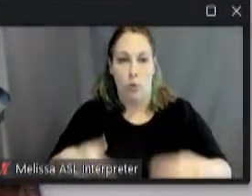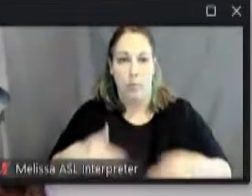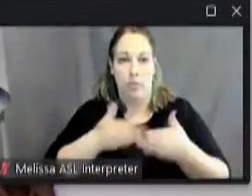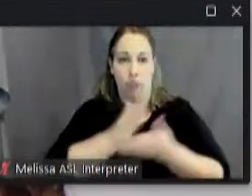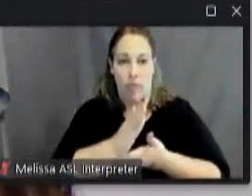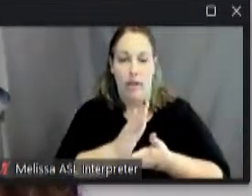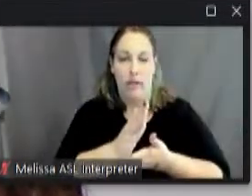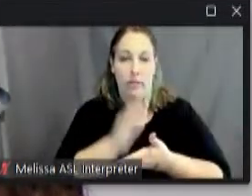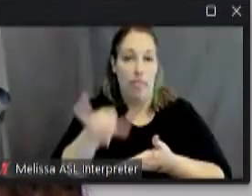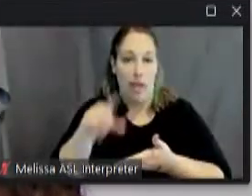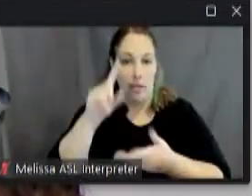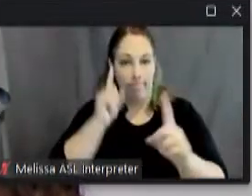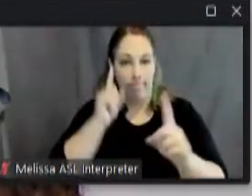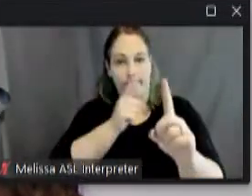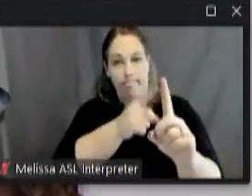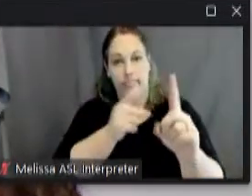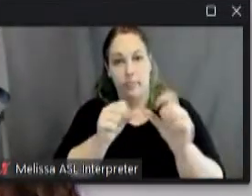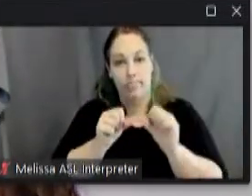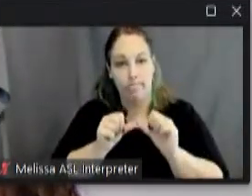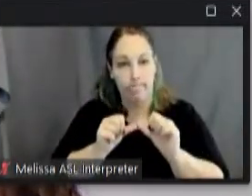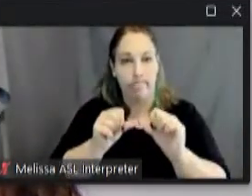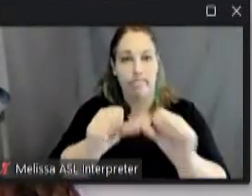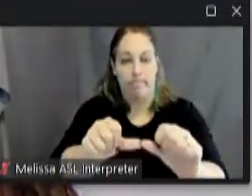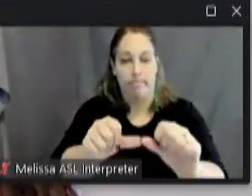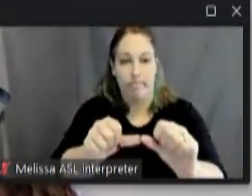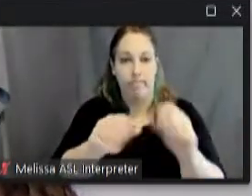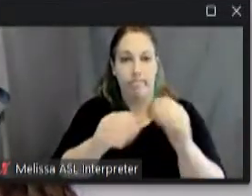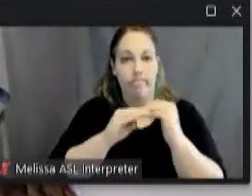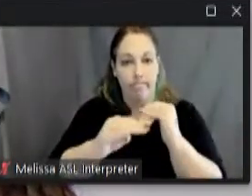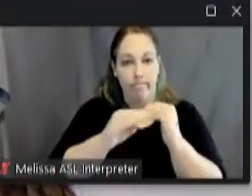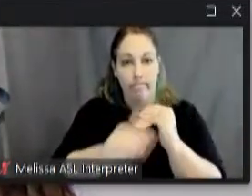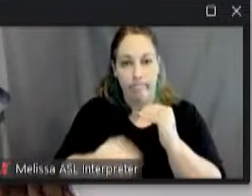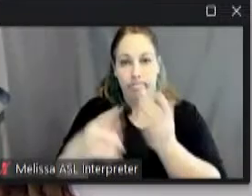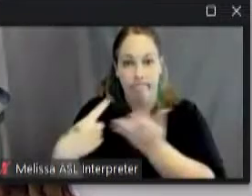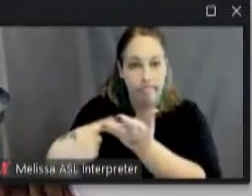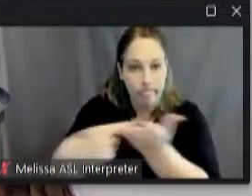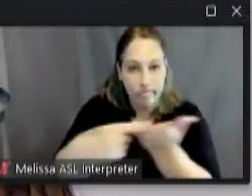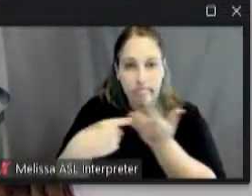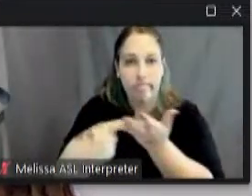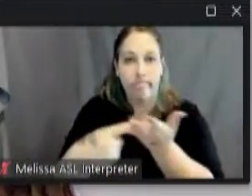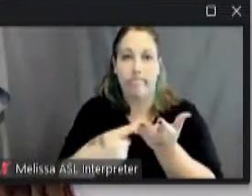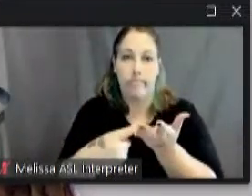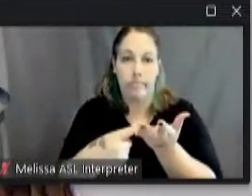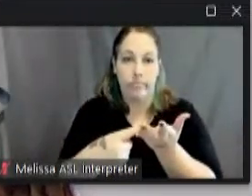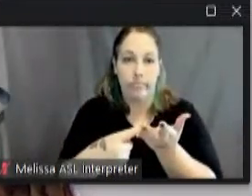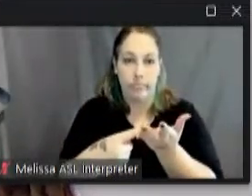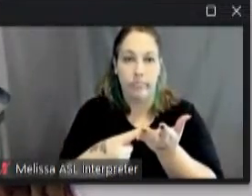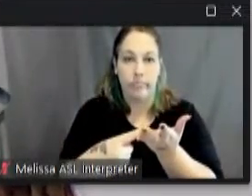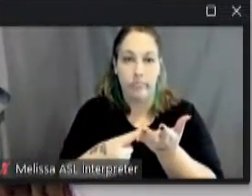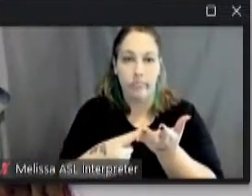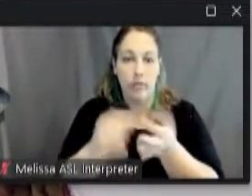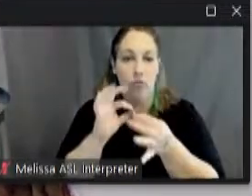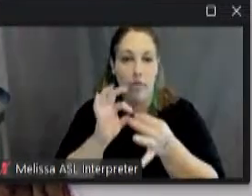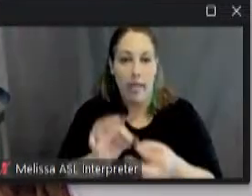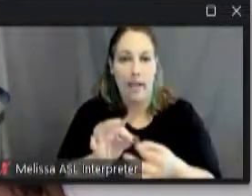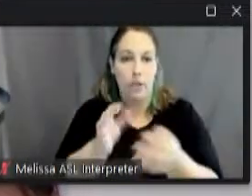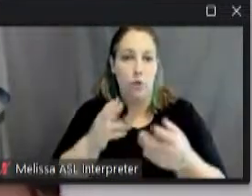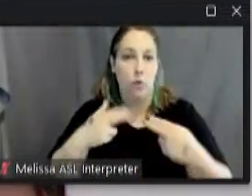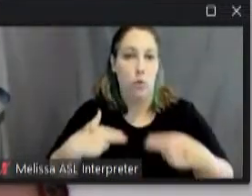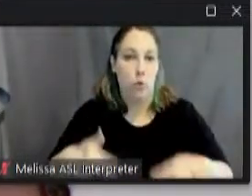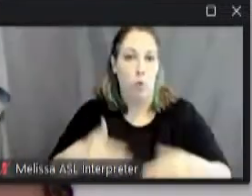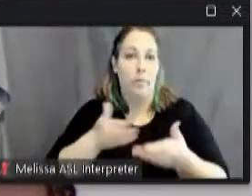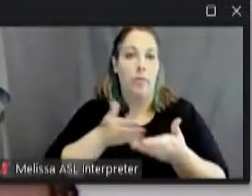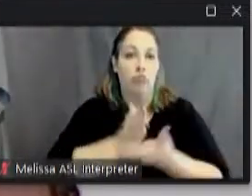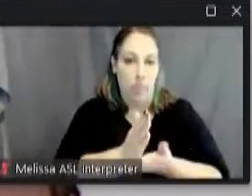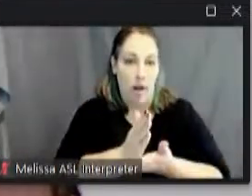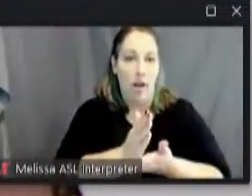derechos sexuales y reproductivos de niños, de las niñas y mujeres con discapacidad. Honorables comisionados,